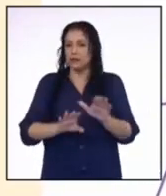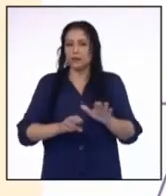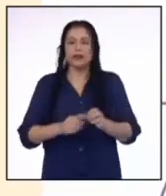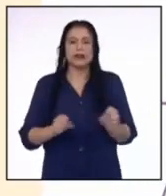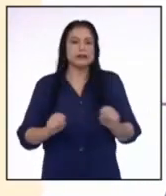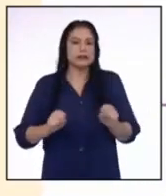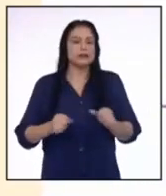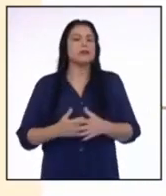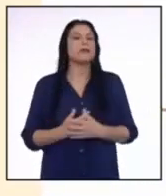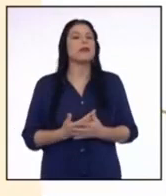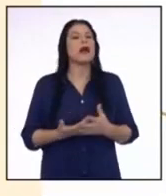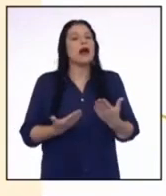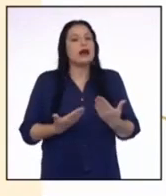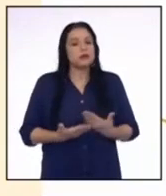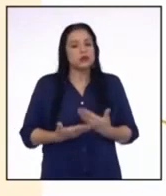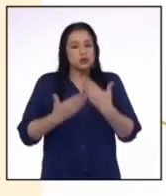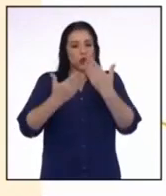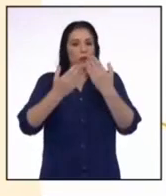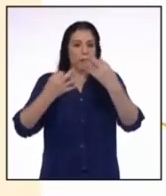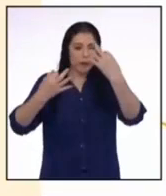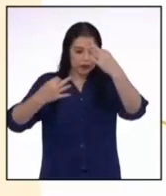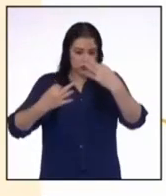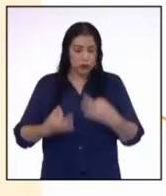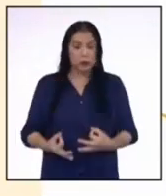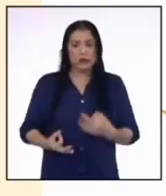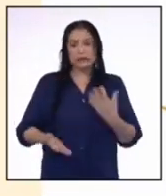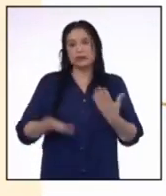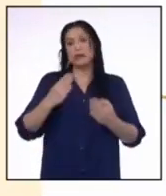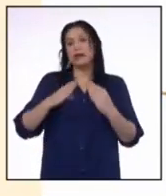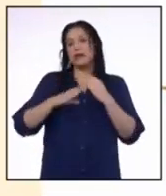Hacemos un presupuesto para enfrentar la emergencia.